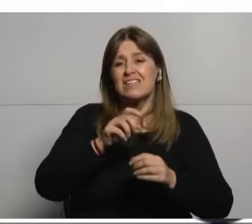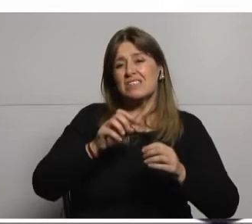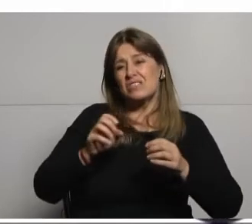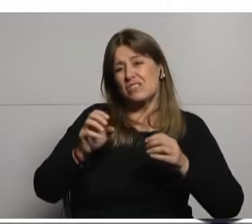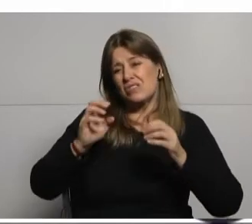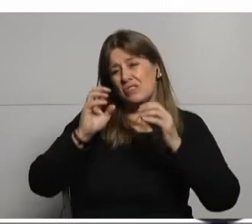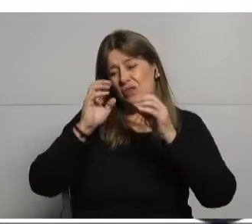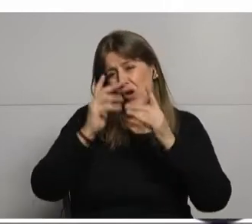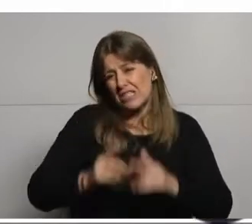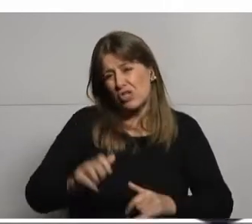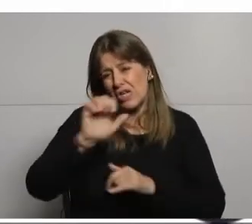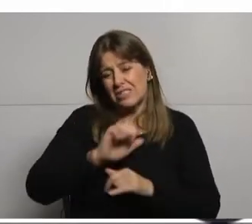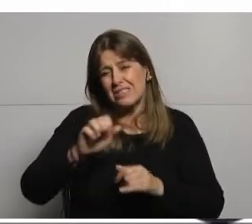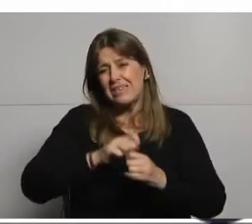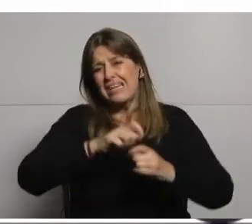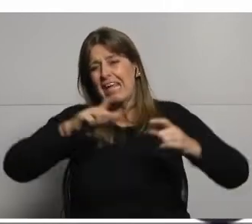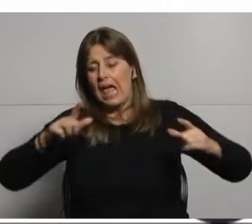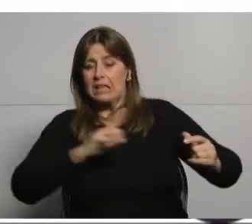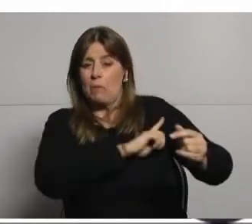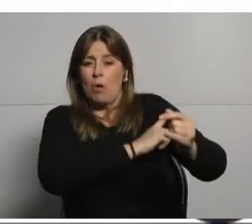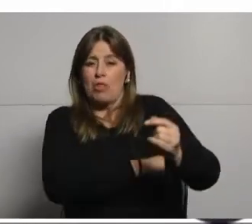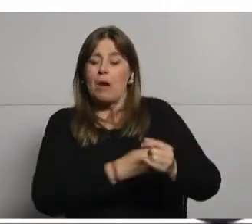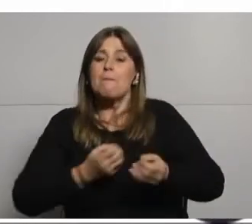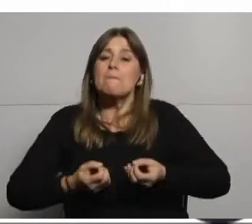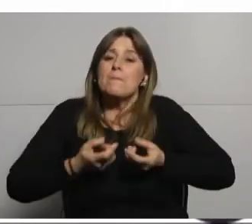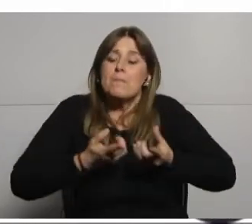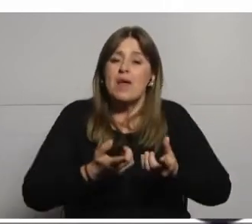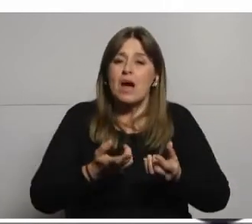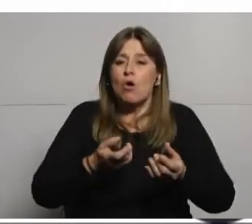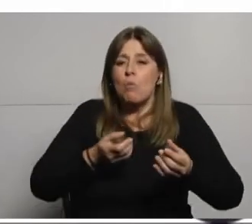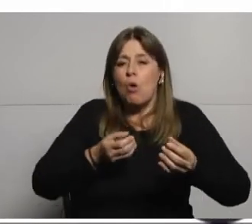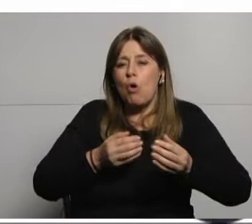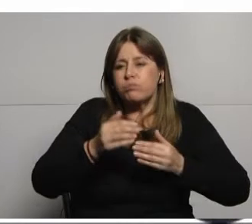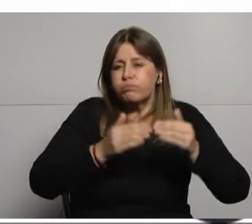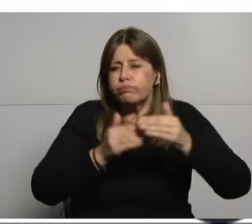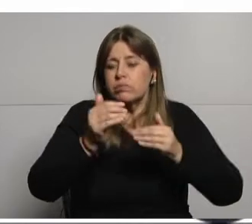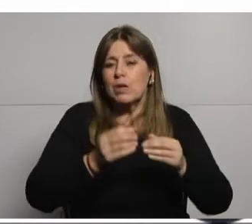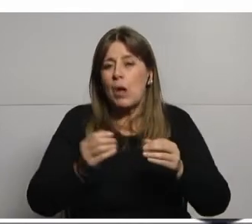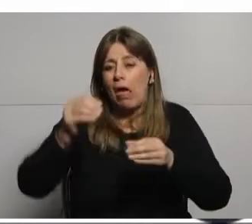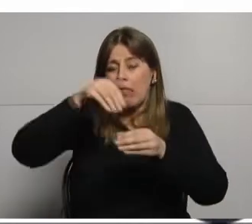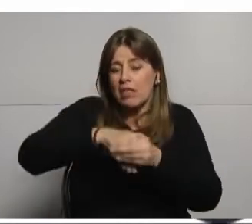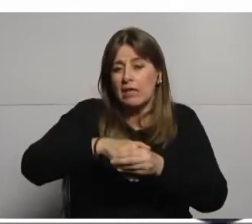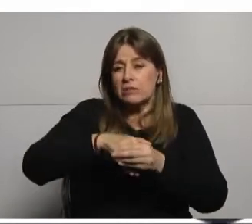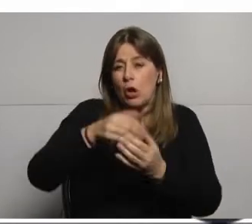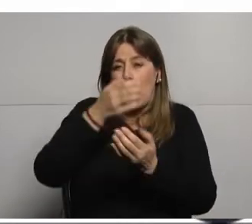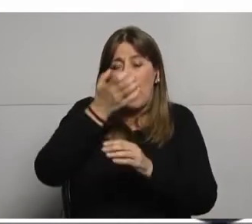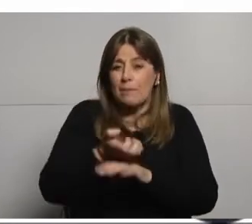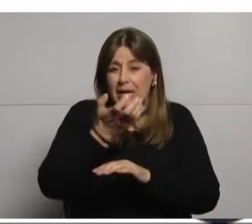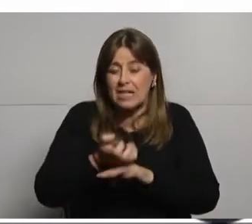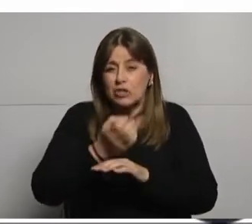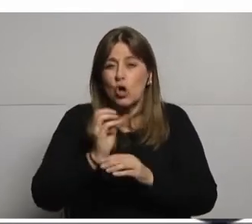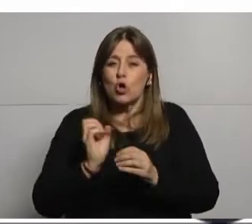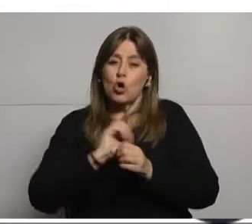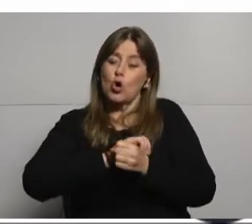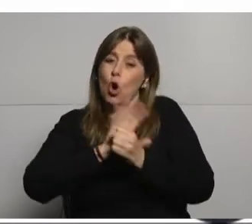corporaciones es gigante, ¿no? Tanto que han permitido generar la infraestructura para que hoy la aplicación Coronavirus UI, así como las 28